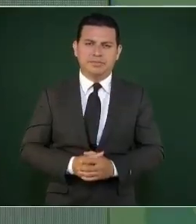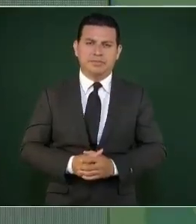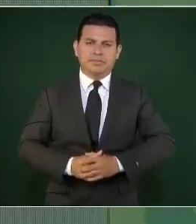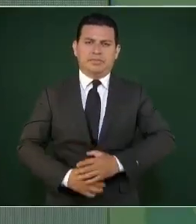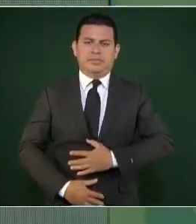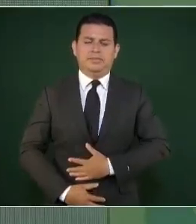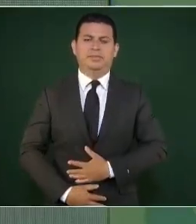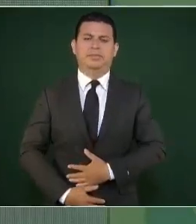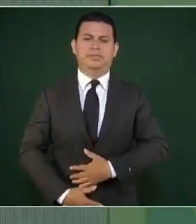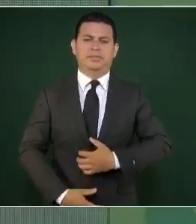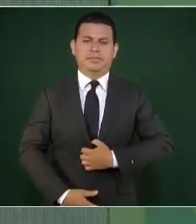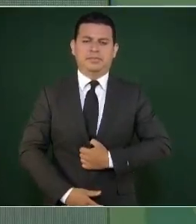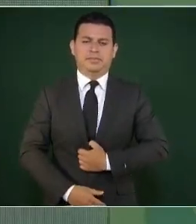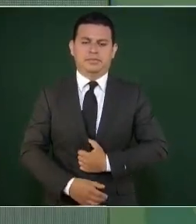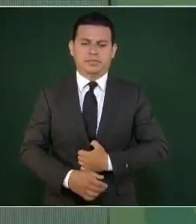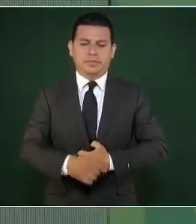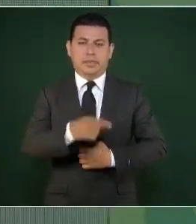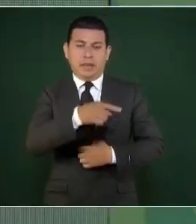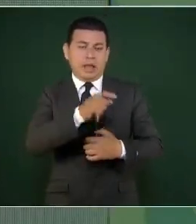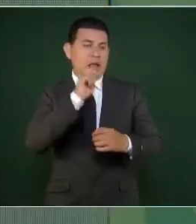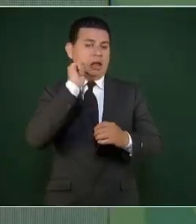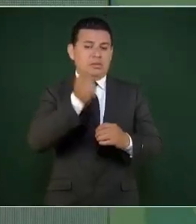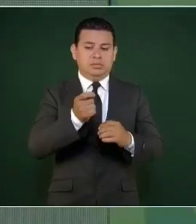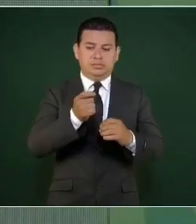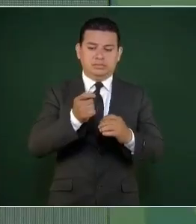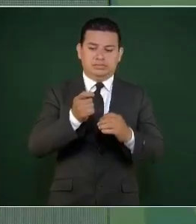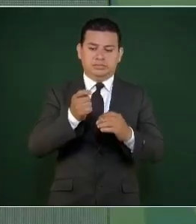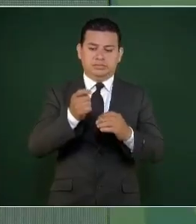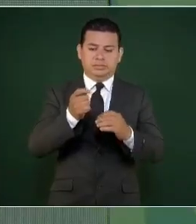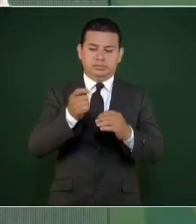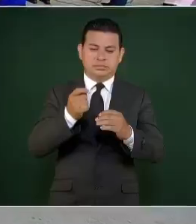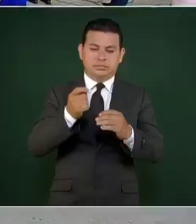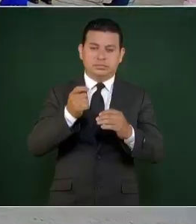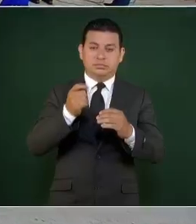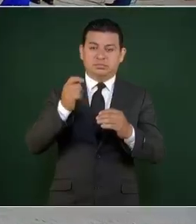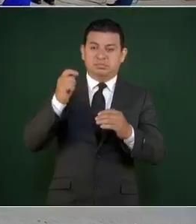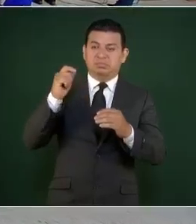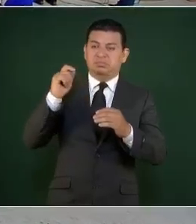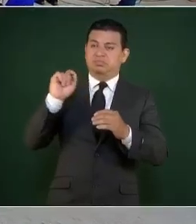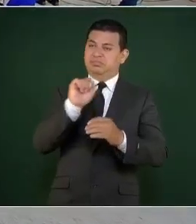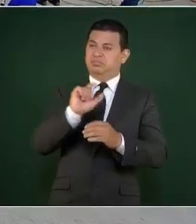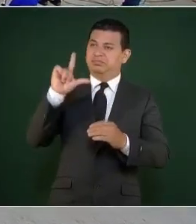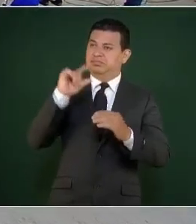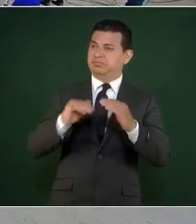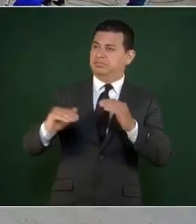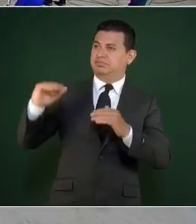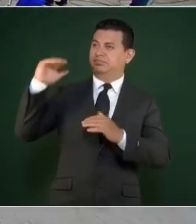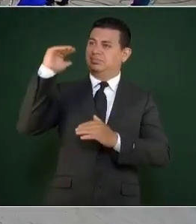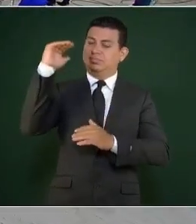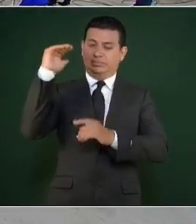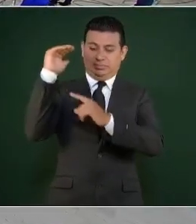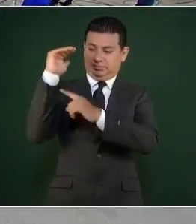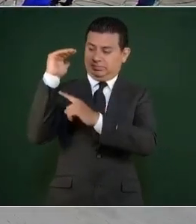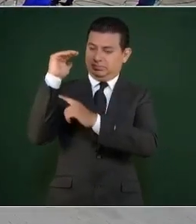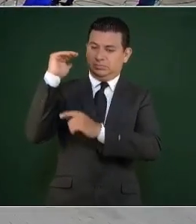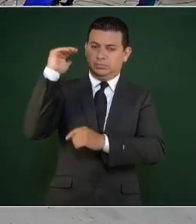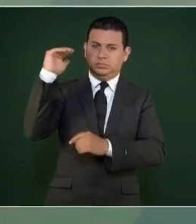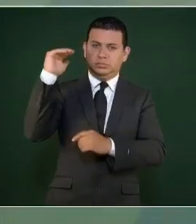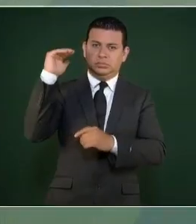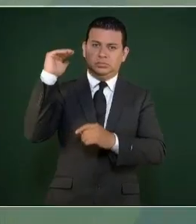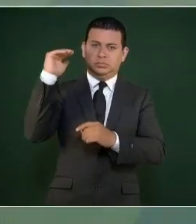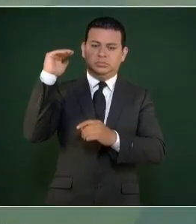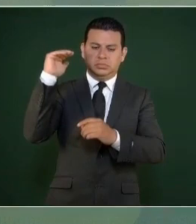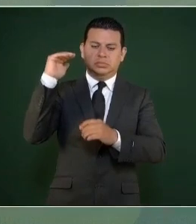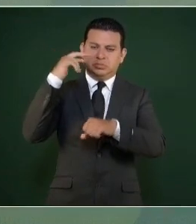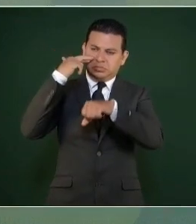que estuvo en los más altos niveles en la ONU, directora de la